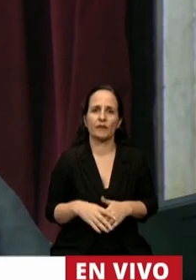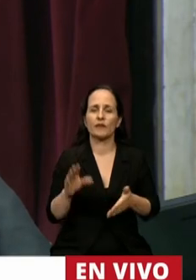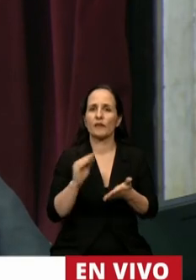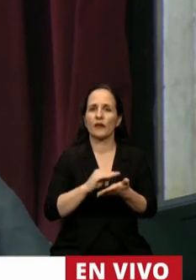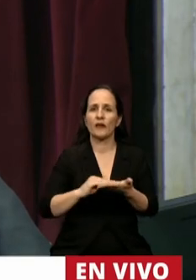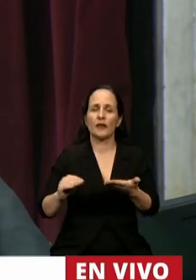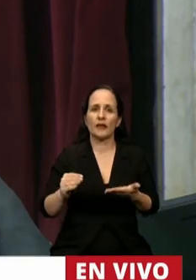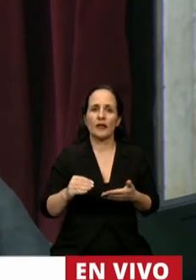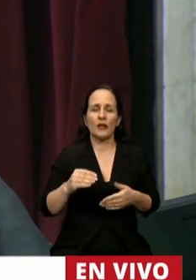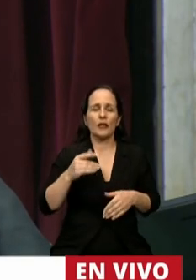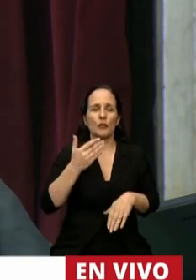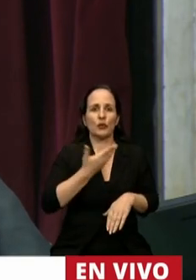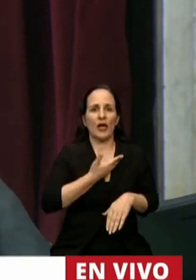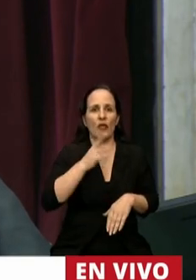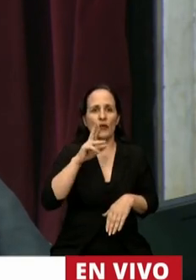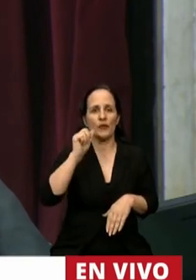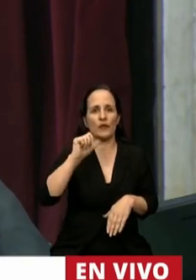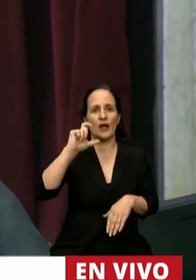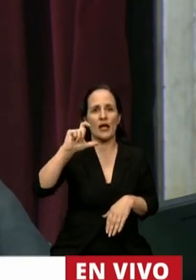Diputado Francisco Sánchez.